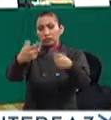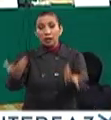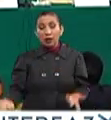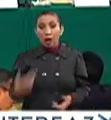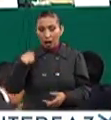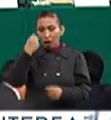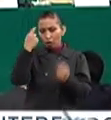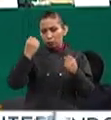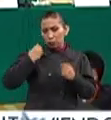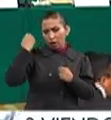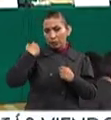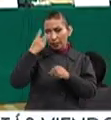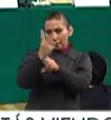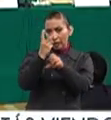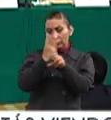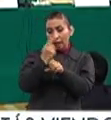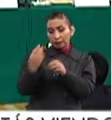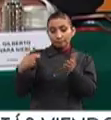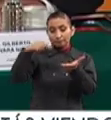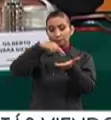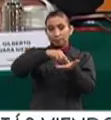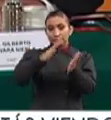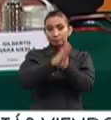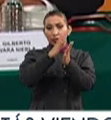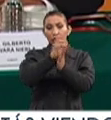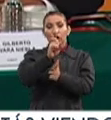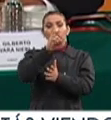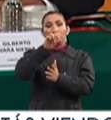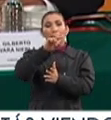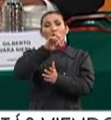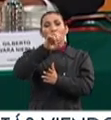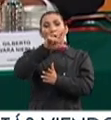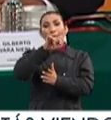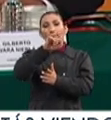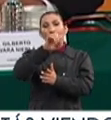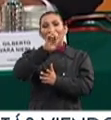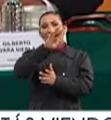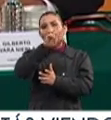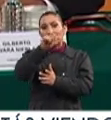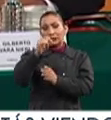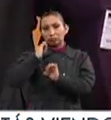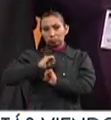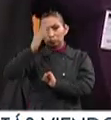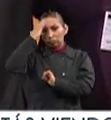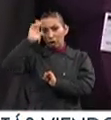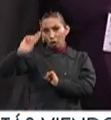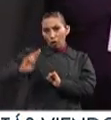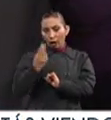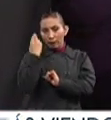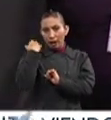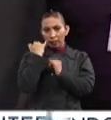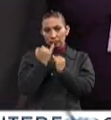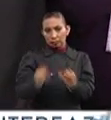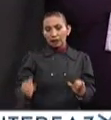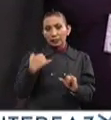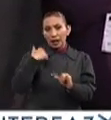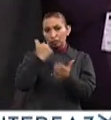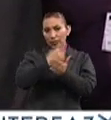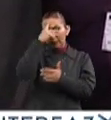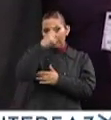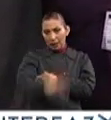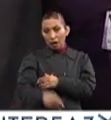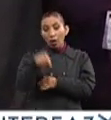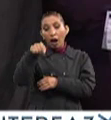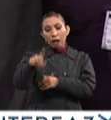Entre los ponentes invitados destacó la participación del doctor Manuel Pérez Rocha, rector fundador de la Universidad Autónoma de la Ciudad de